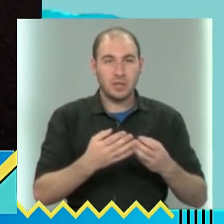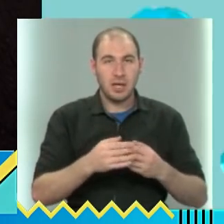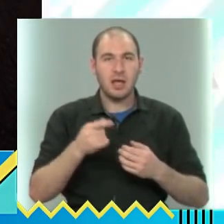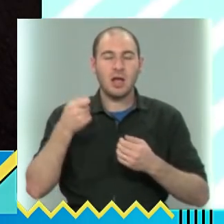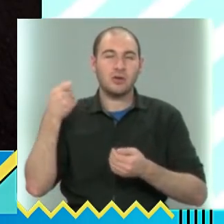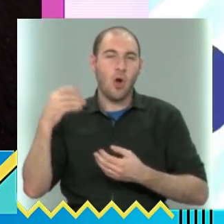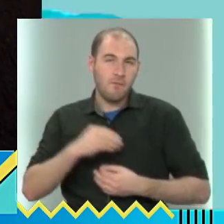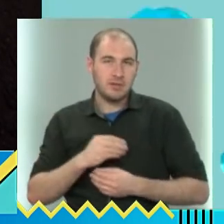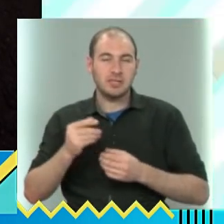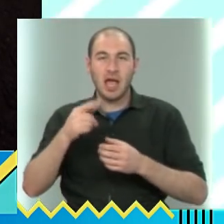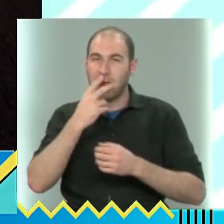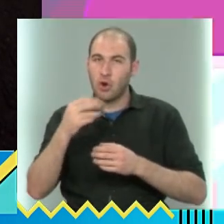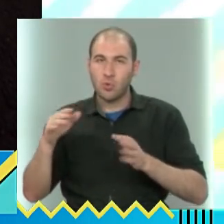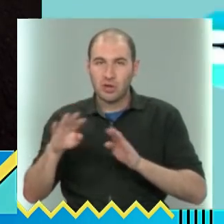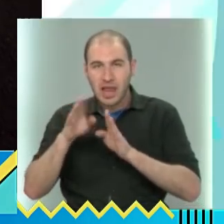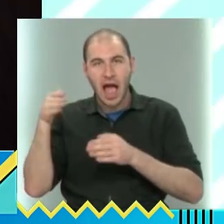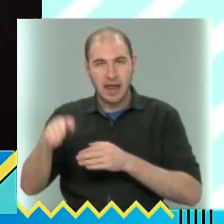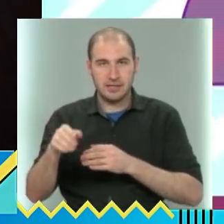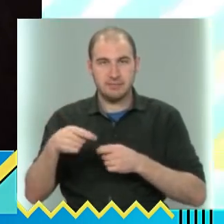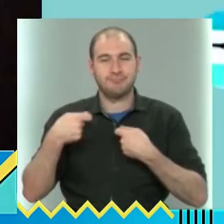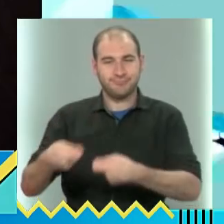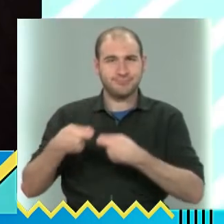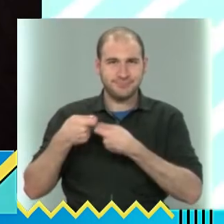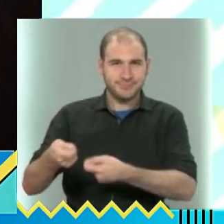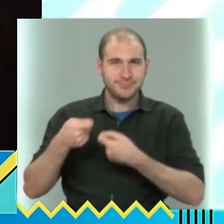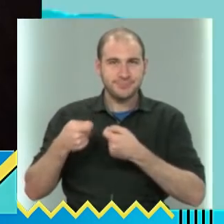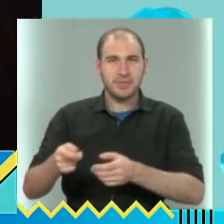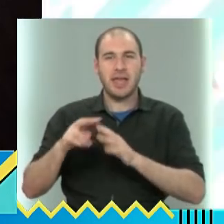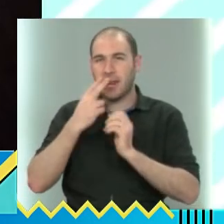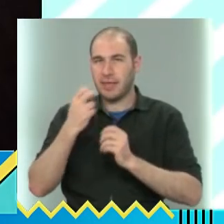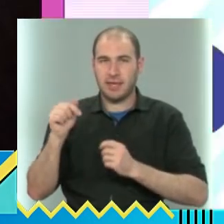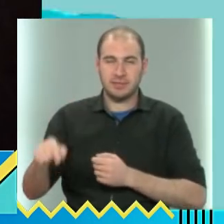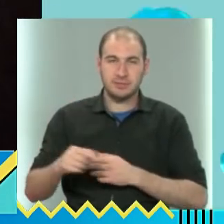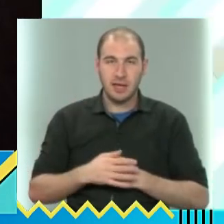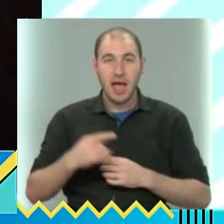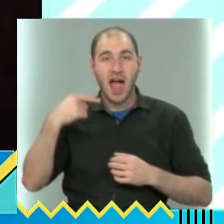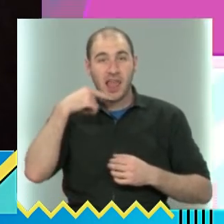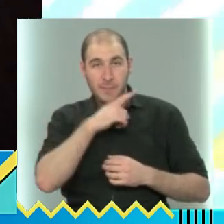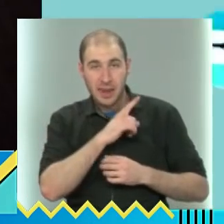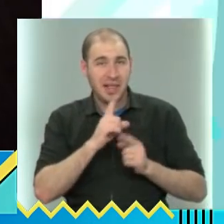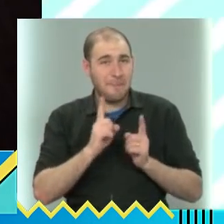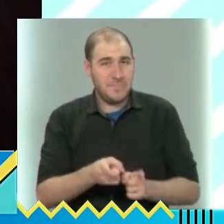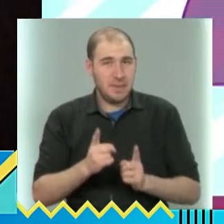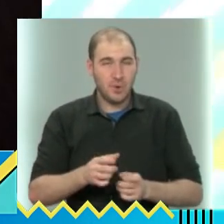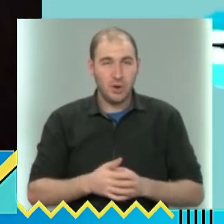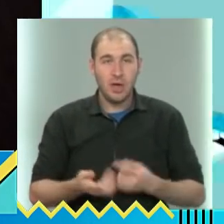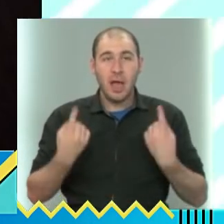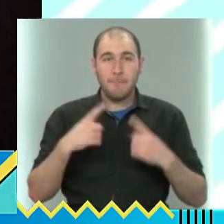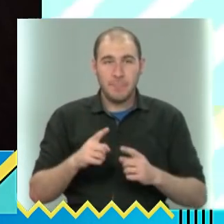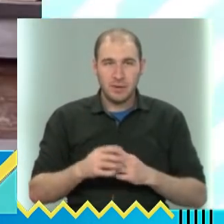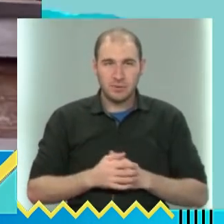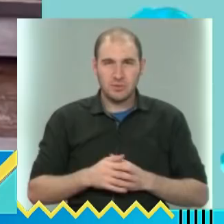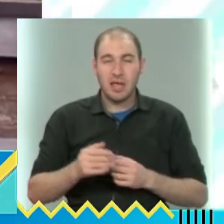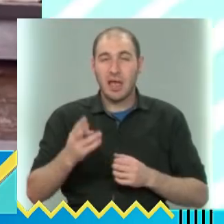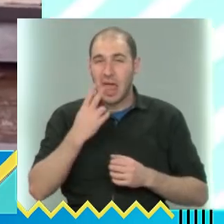la energía nuclear y tiene una enorme inversión de capital puesta en energía nuclear. Alemania ha hecho lo mismo, pero porque basa su